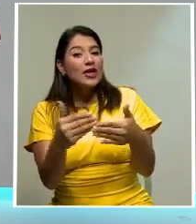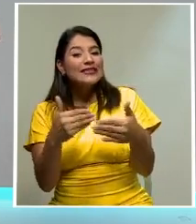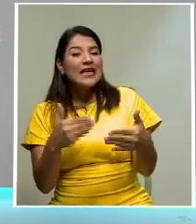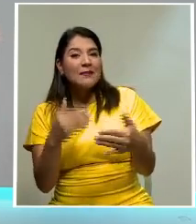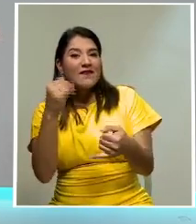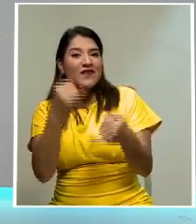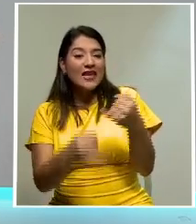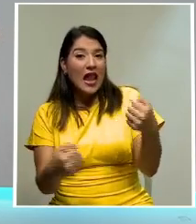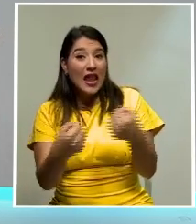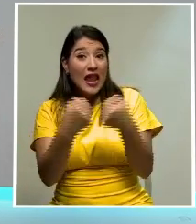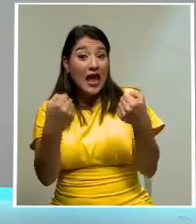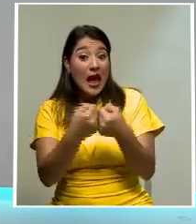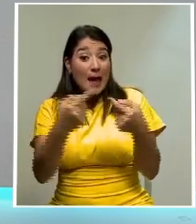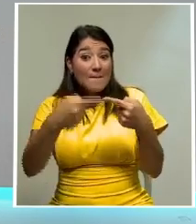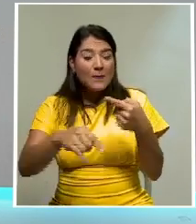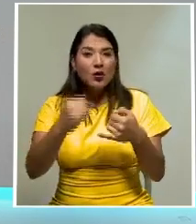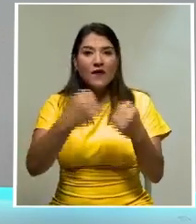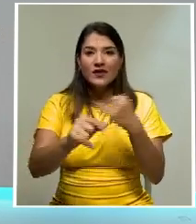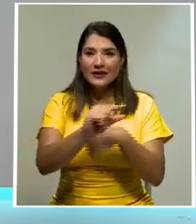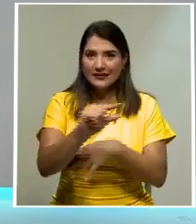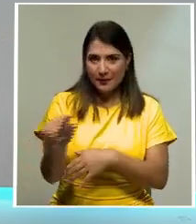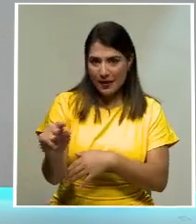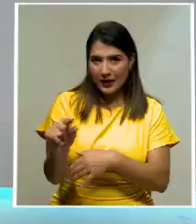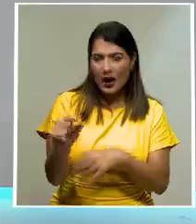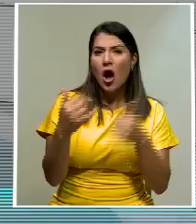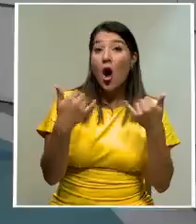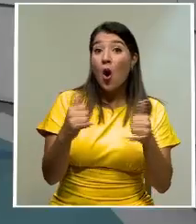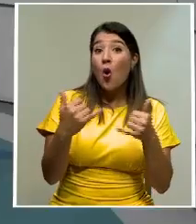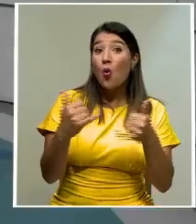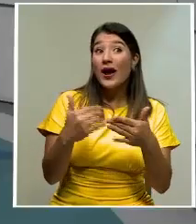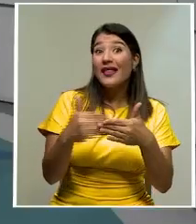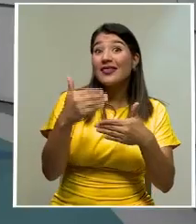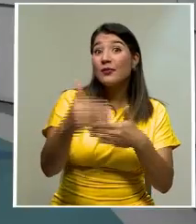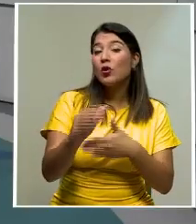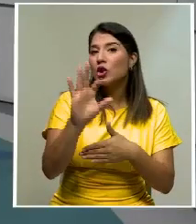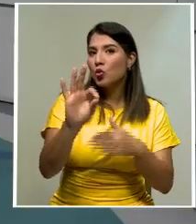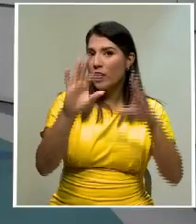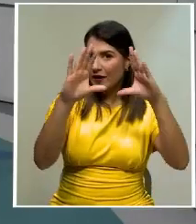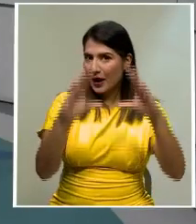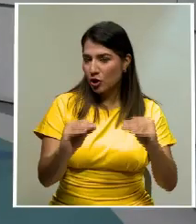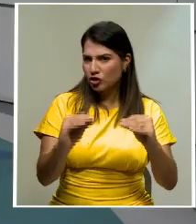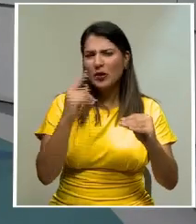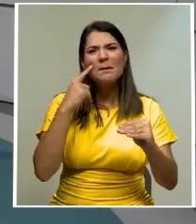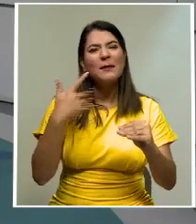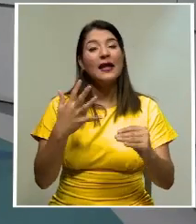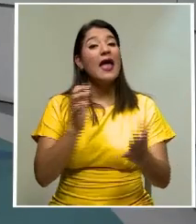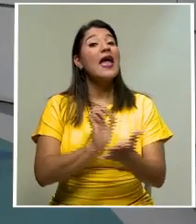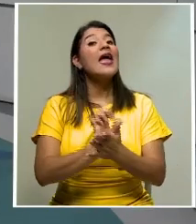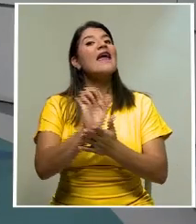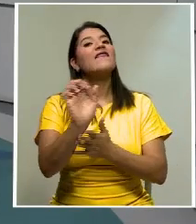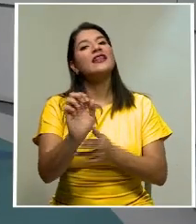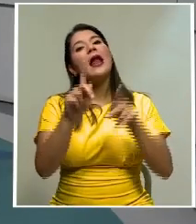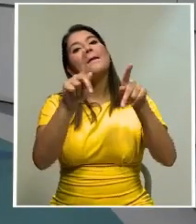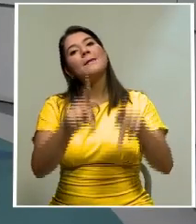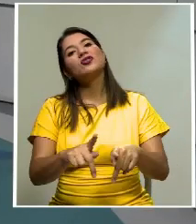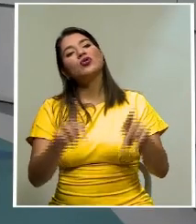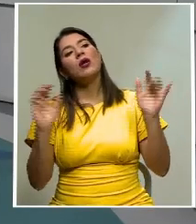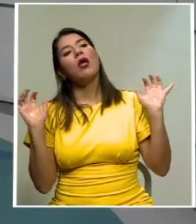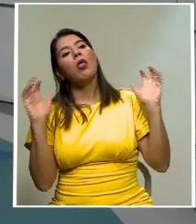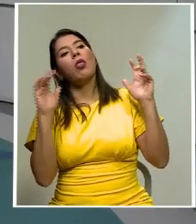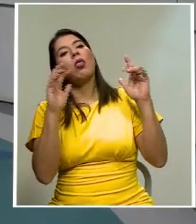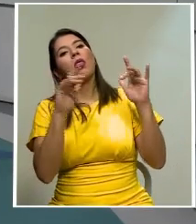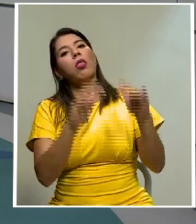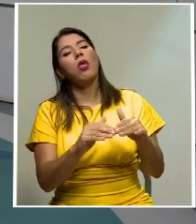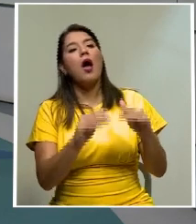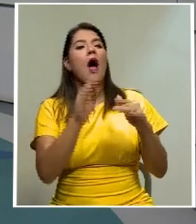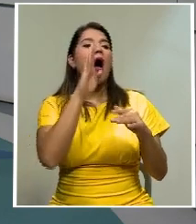semana, que por cierto, los partidos se estarían jugando después de las 9 de la noche para evitar que los aficionados empiecen a aglomerarse a